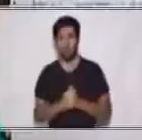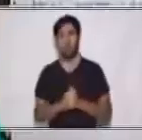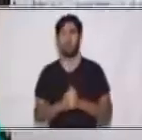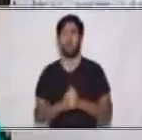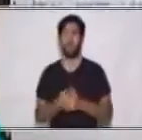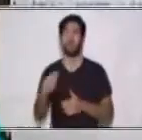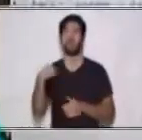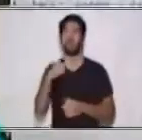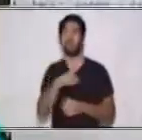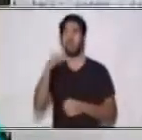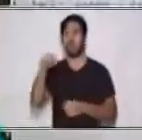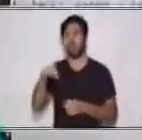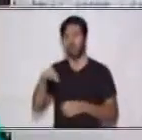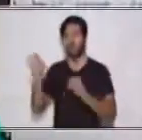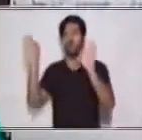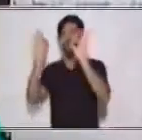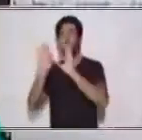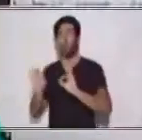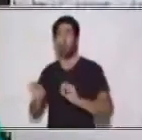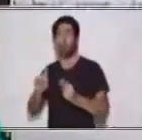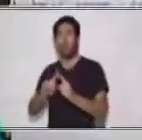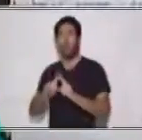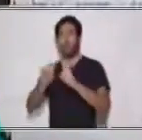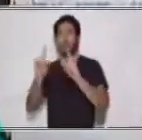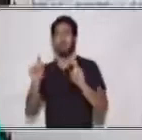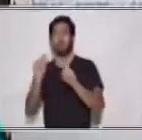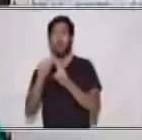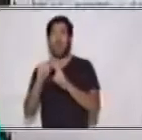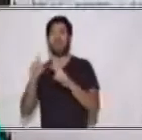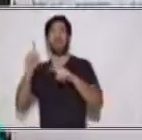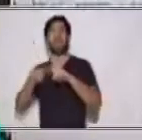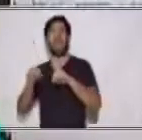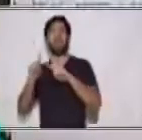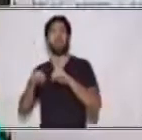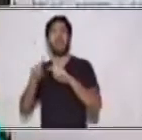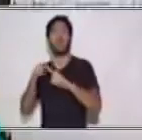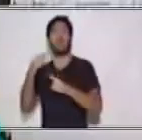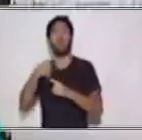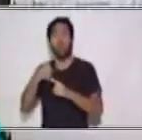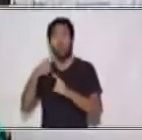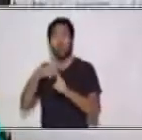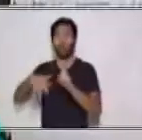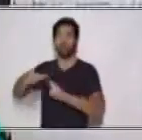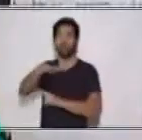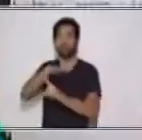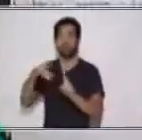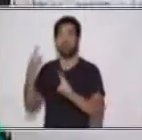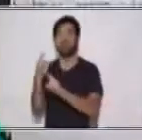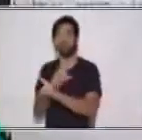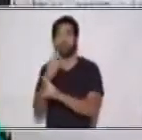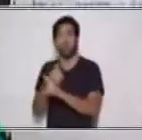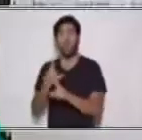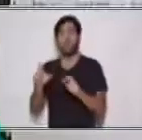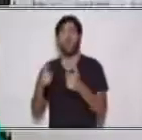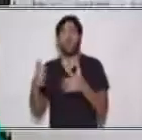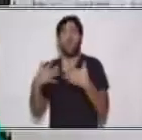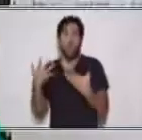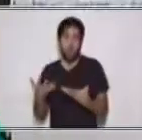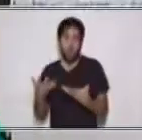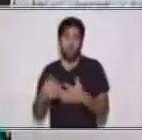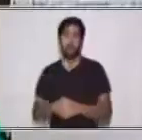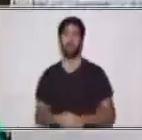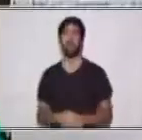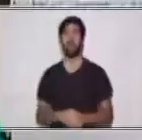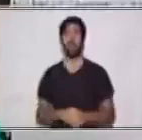Hablamos que es ese sentido figurado que se le dan a las palabras. Por lo tanto, nosotros podemos crear un significado para una